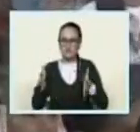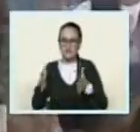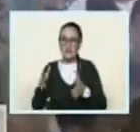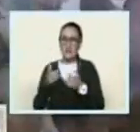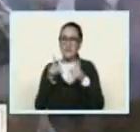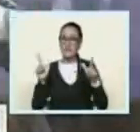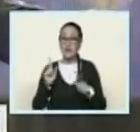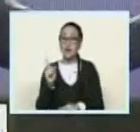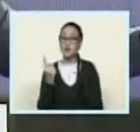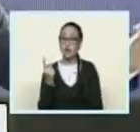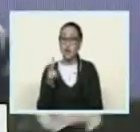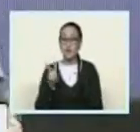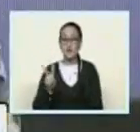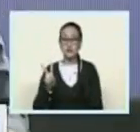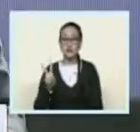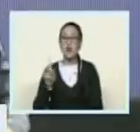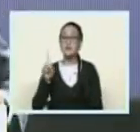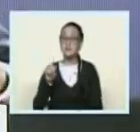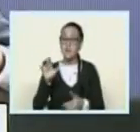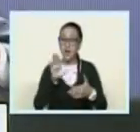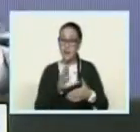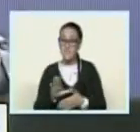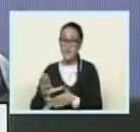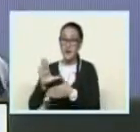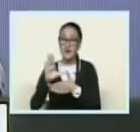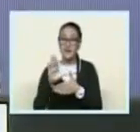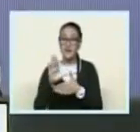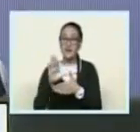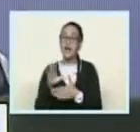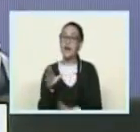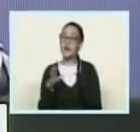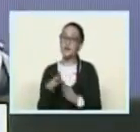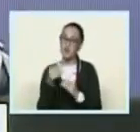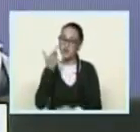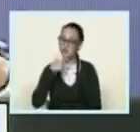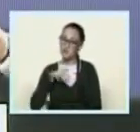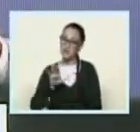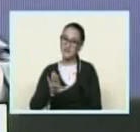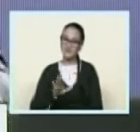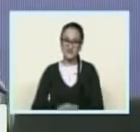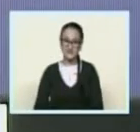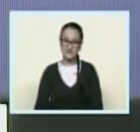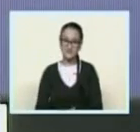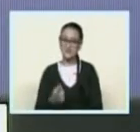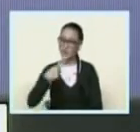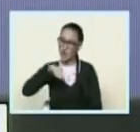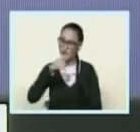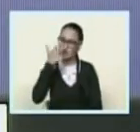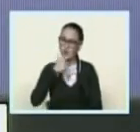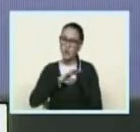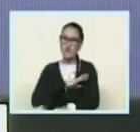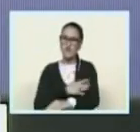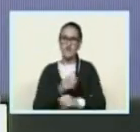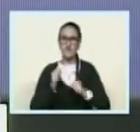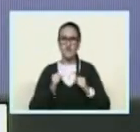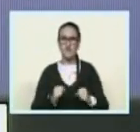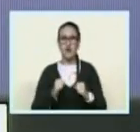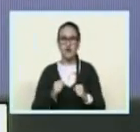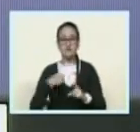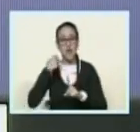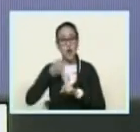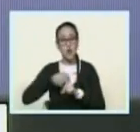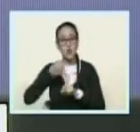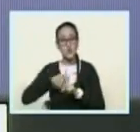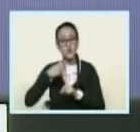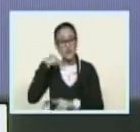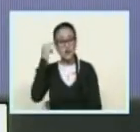de Venezuela, sino de toda América. Eso somos nosotros. Nosotros somos la fuerza de las